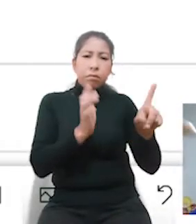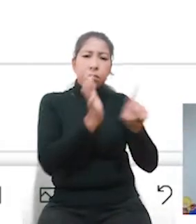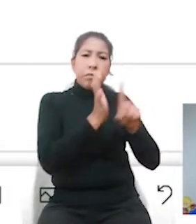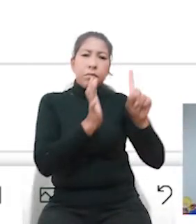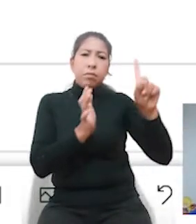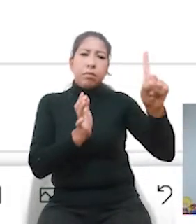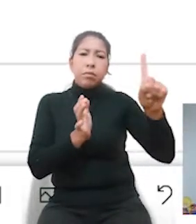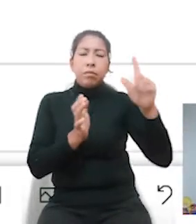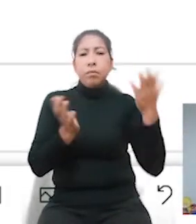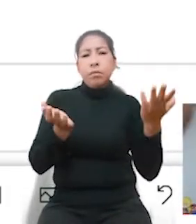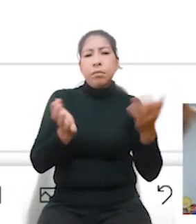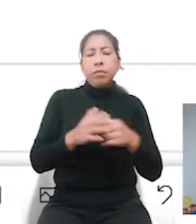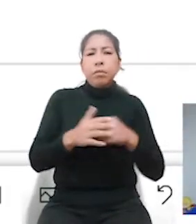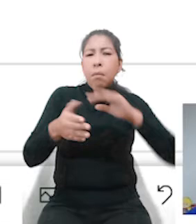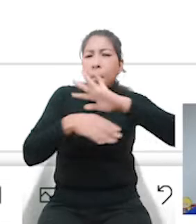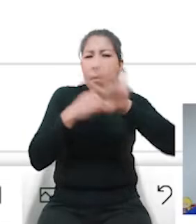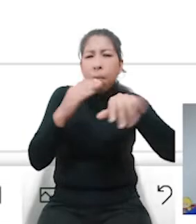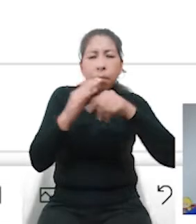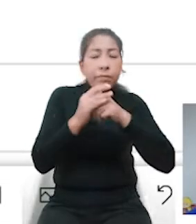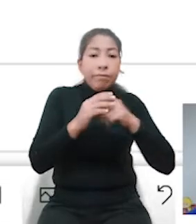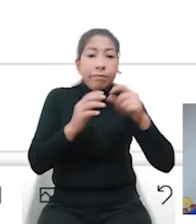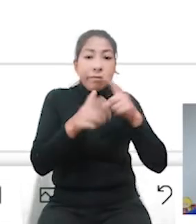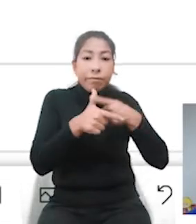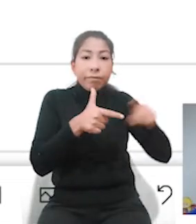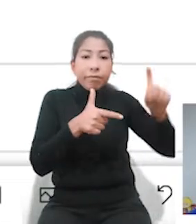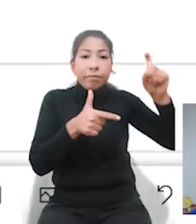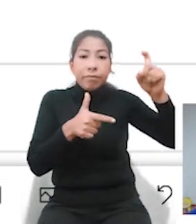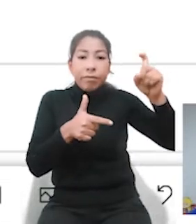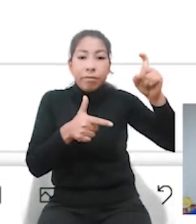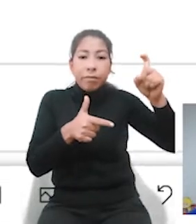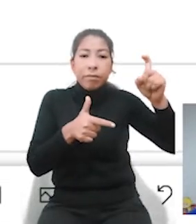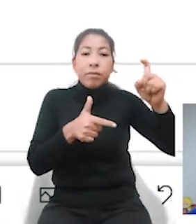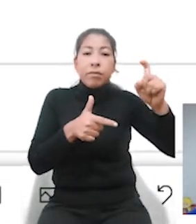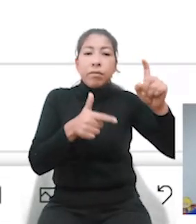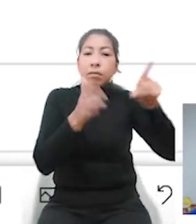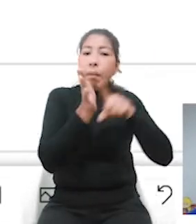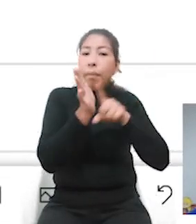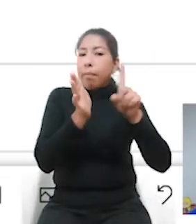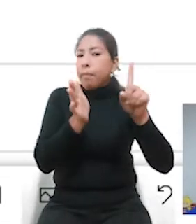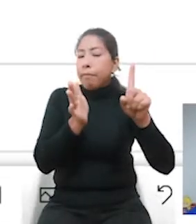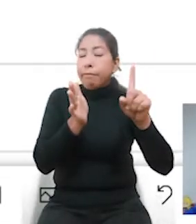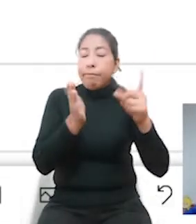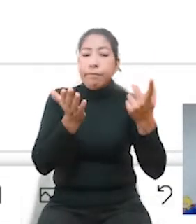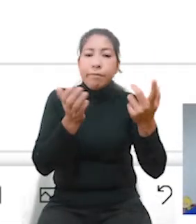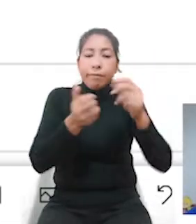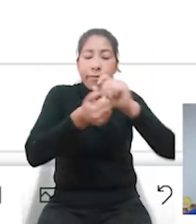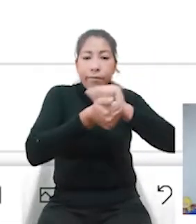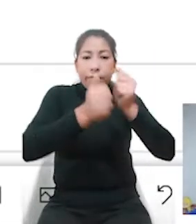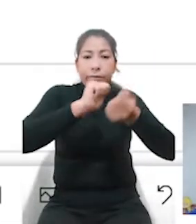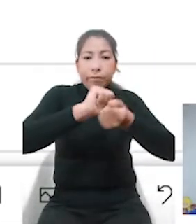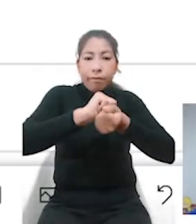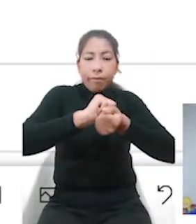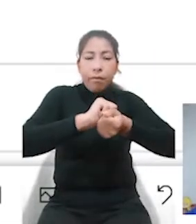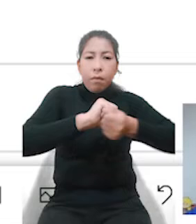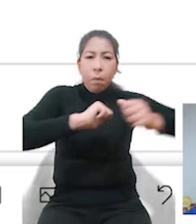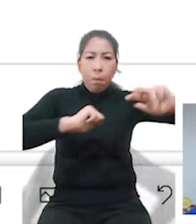elevado a menos 1. Todo exponente negativo invierte a un número. Lo que estaba en el denominador pasa al